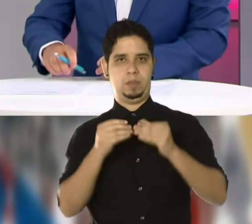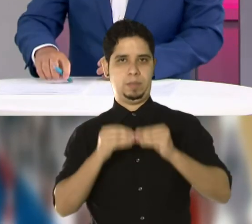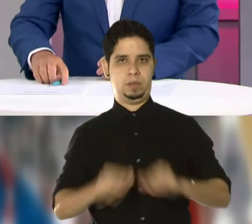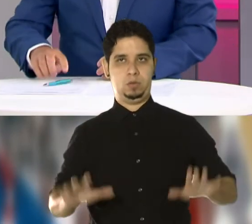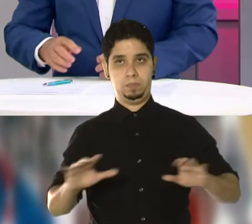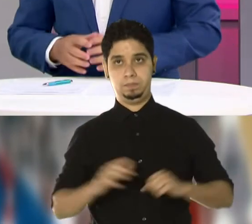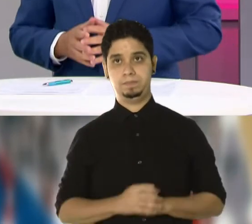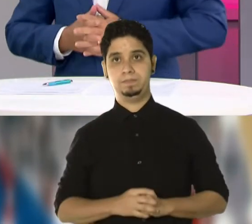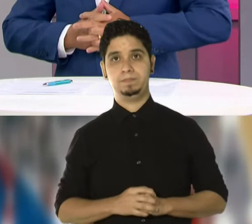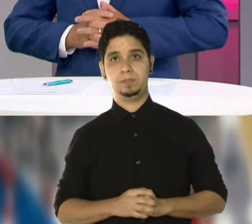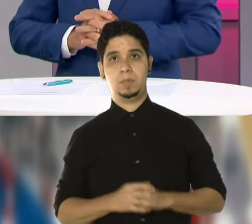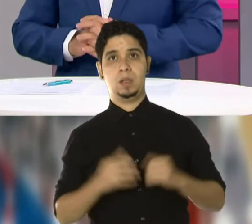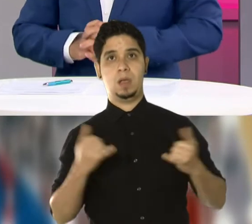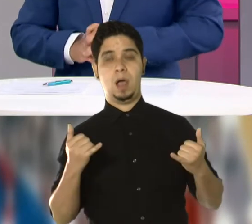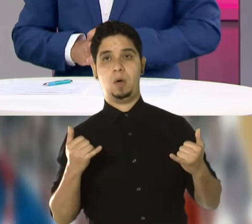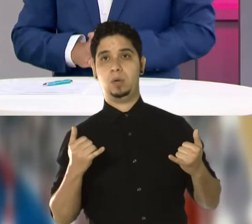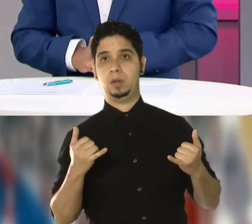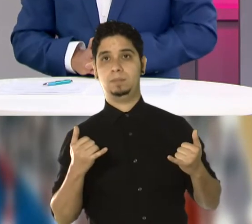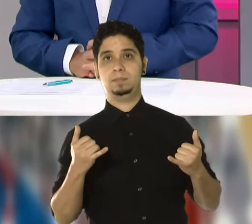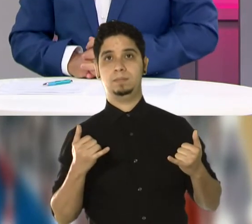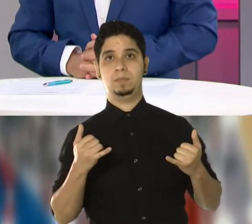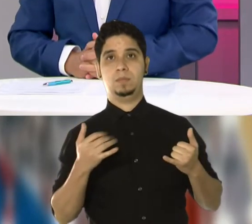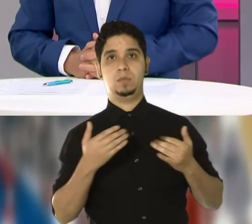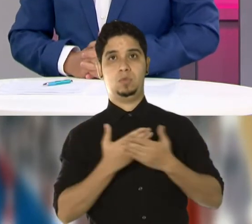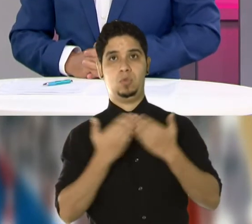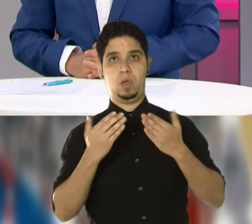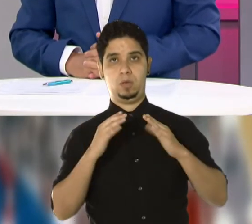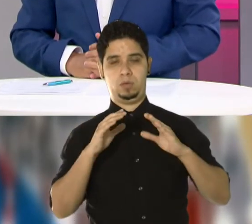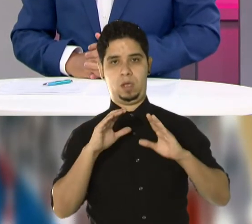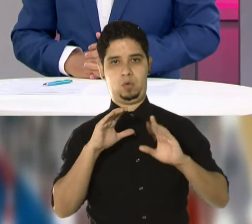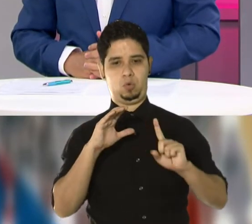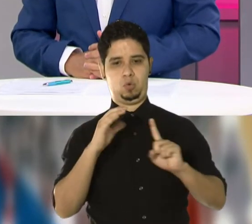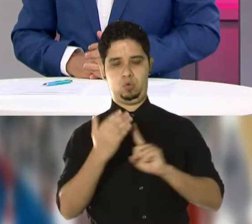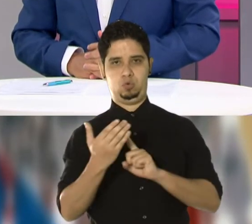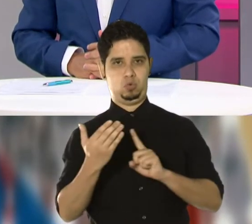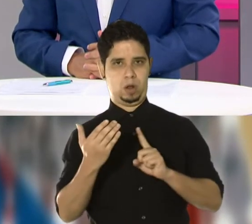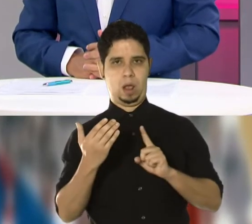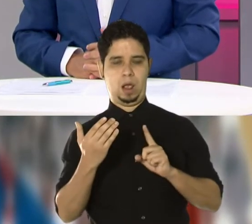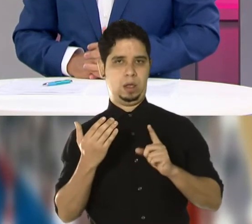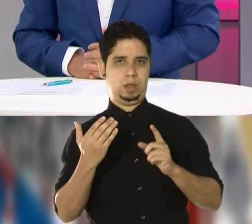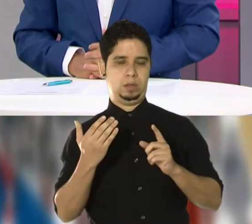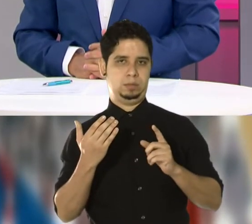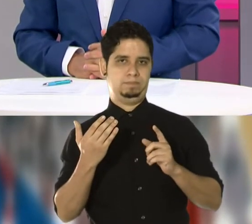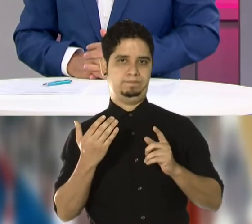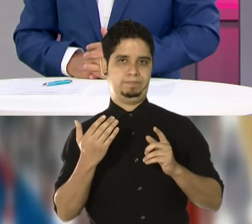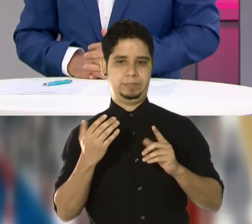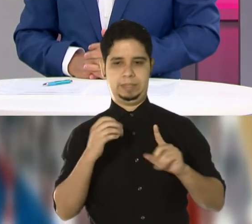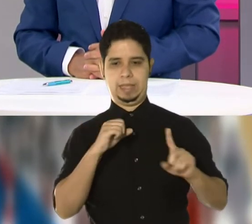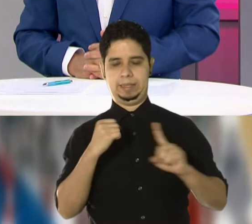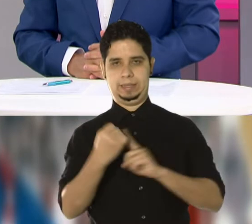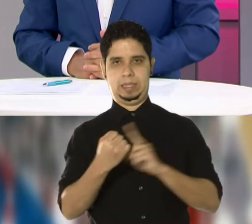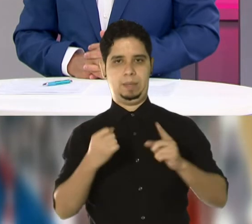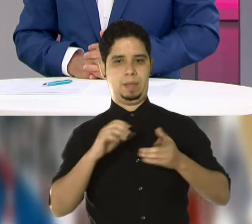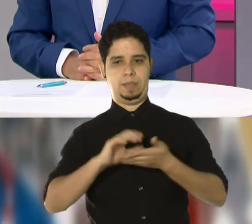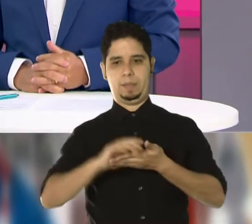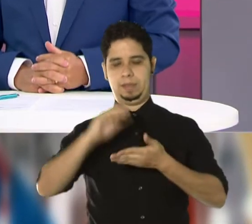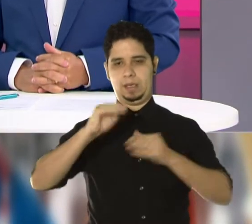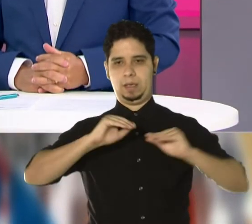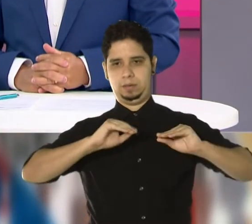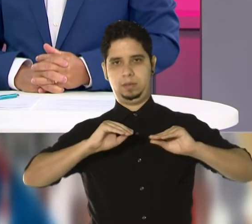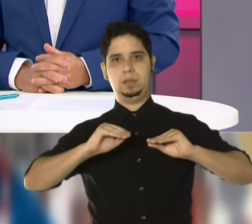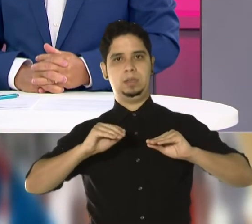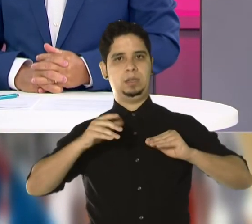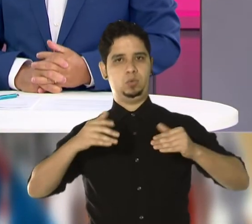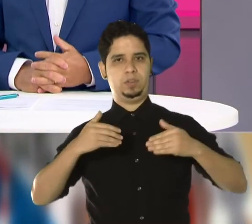no había una cultura de sistemas de aprendizaje formales, donde la gente fuera y se adiestrara formalmente y se